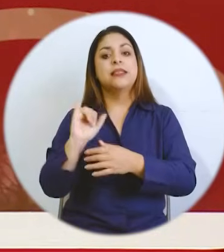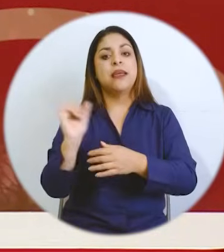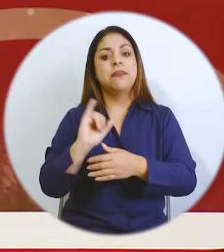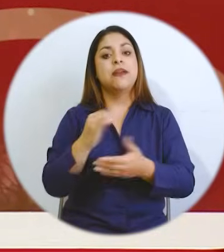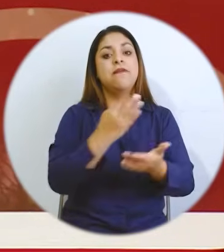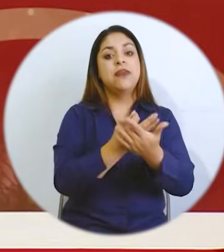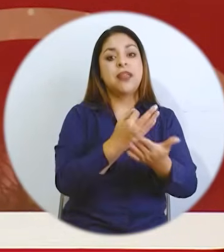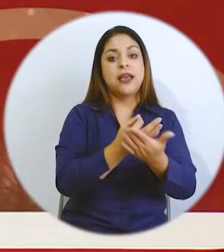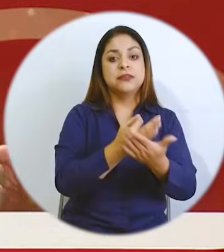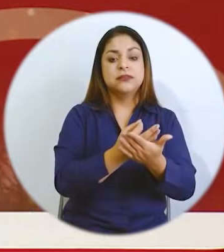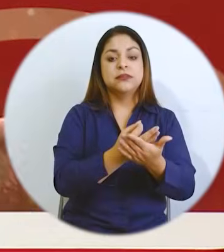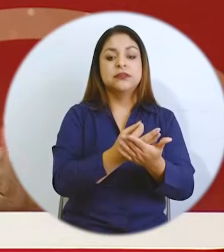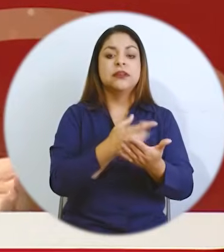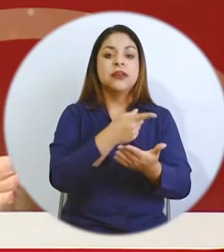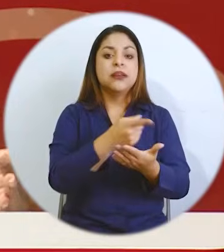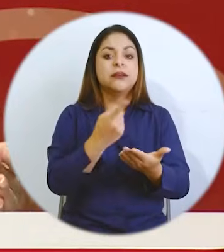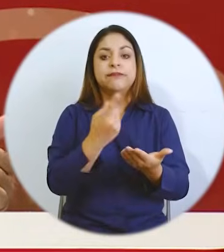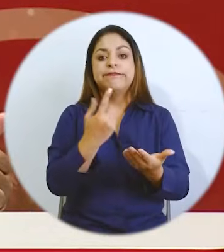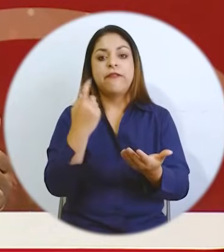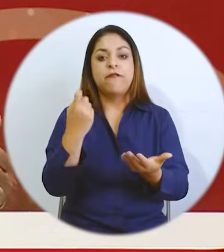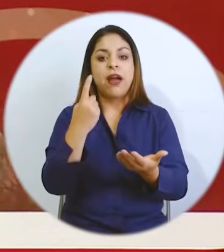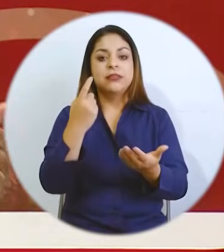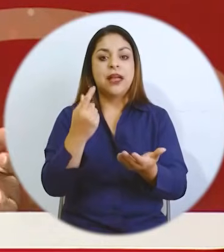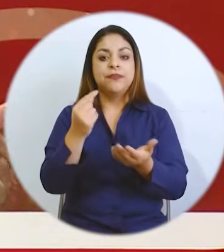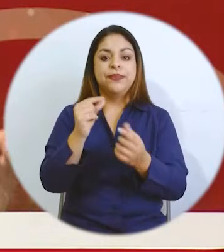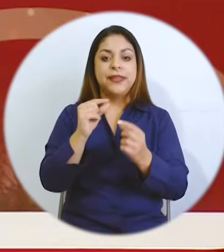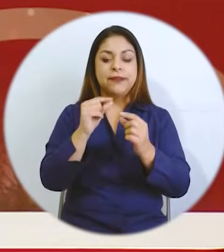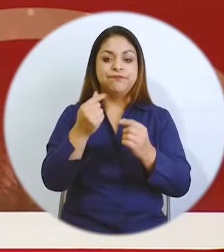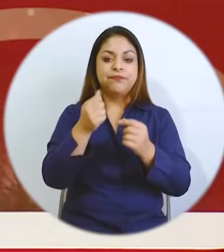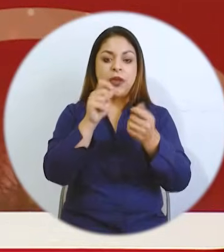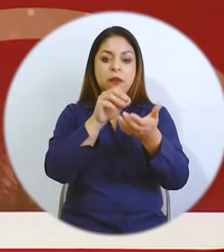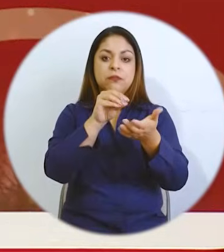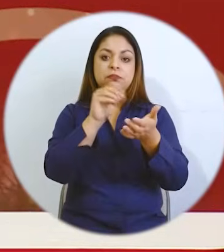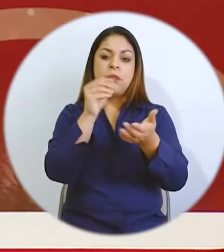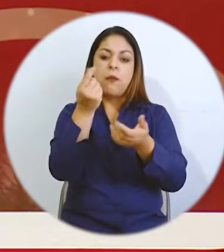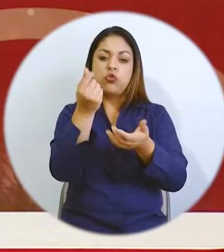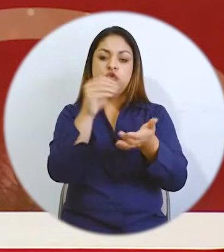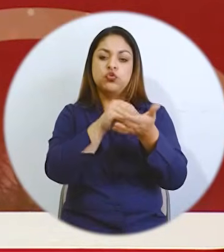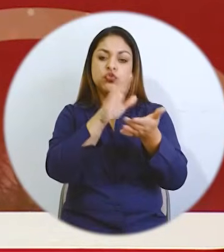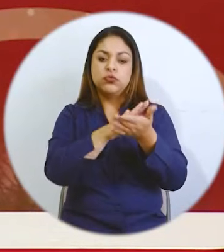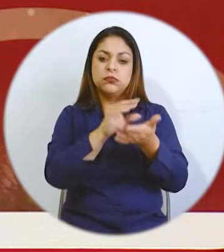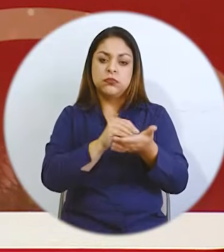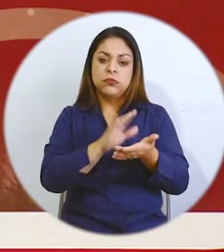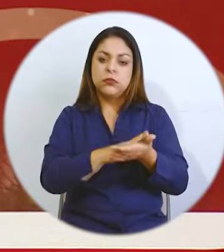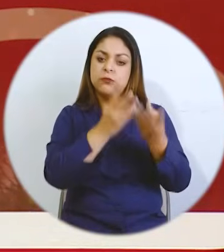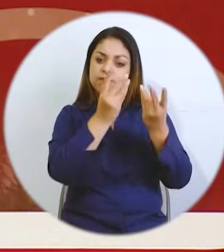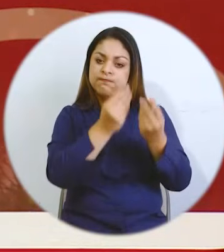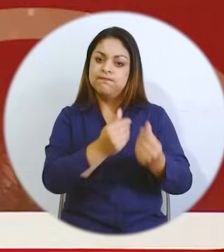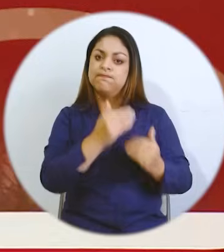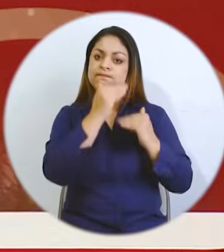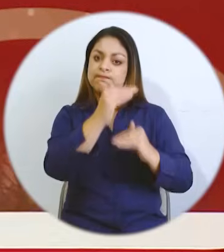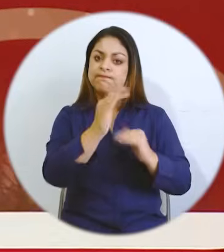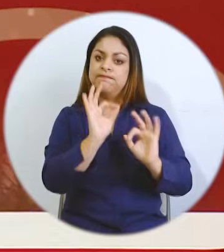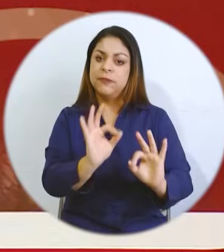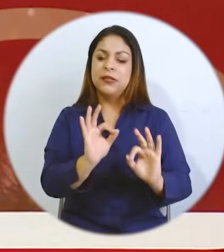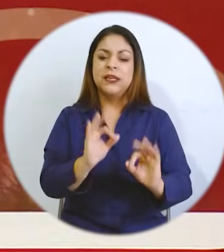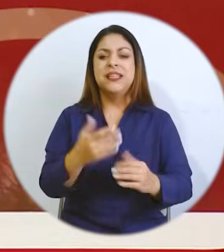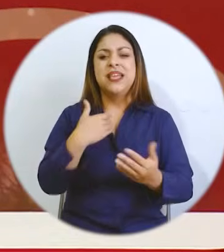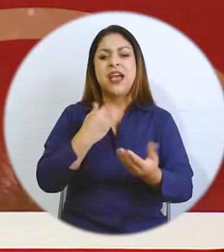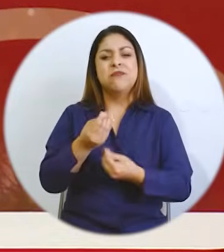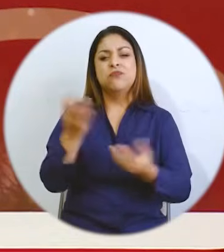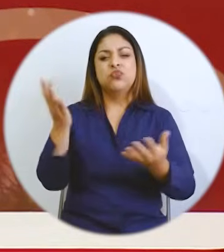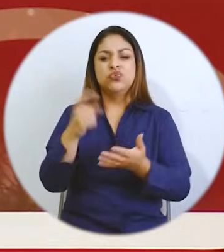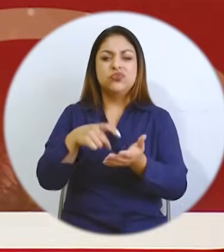financiera existente que por muchos años se tuvo gracias a la falta de actualización de tarifas, como mencionaba Cinia, y a la gran